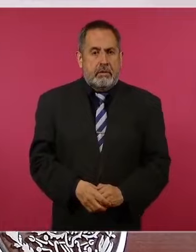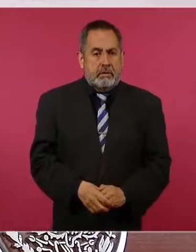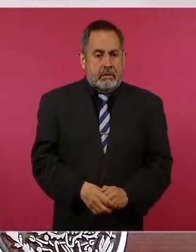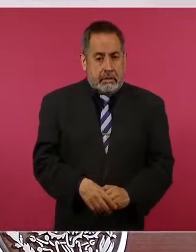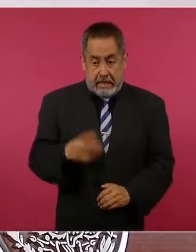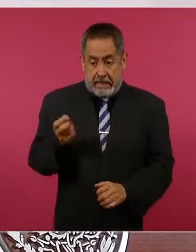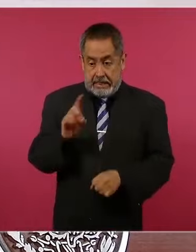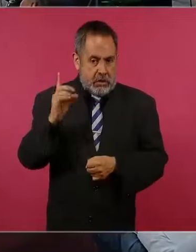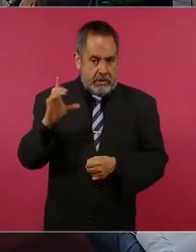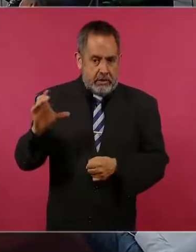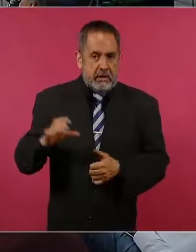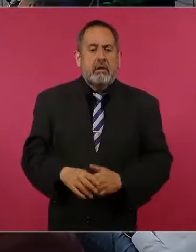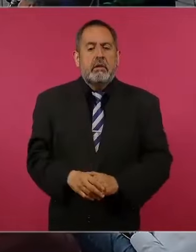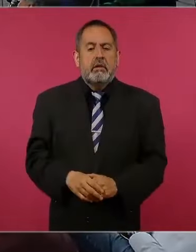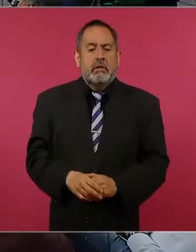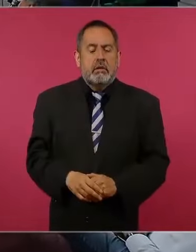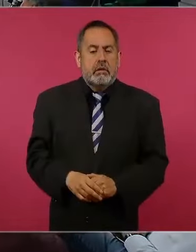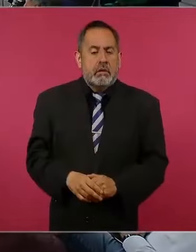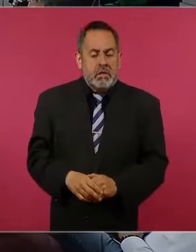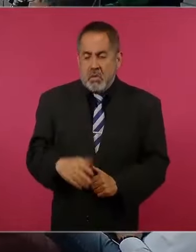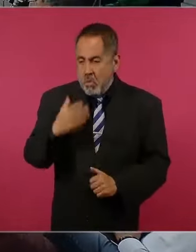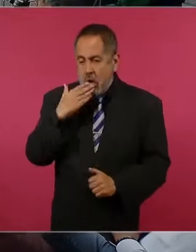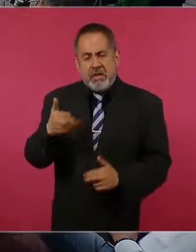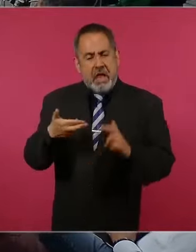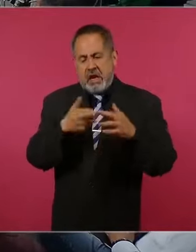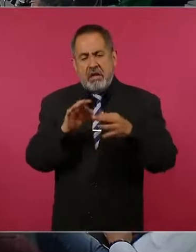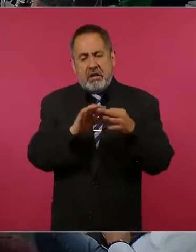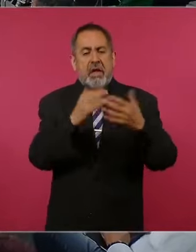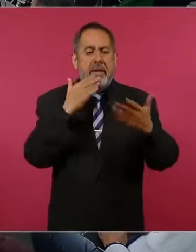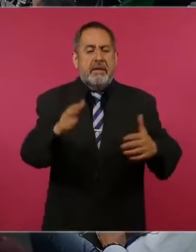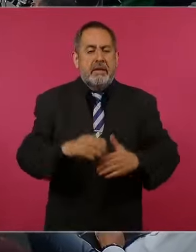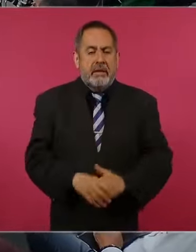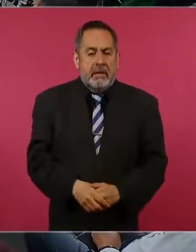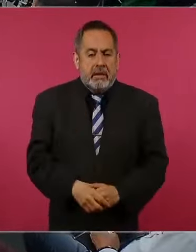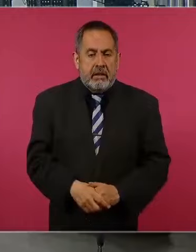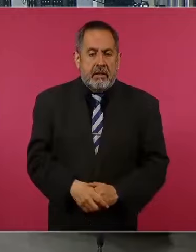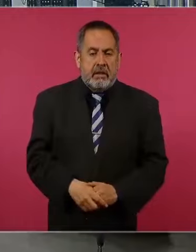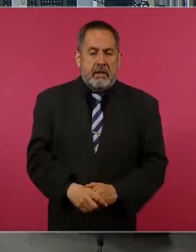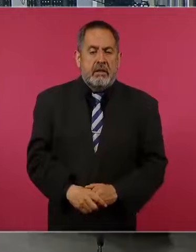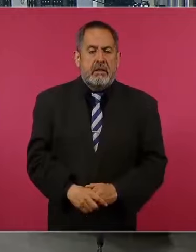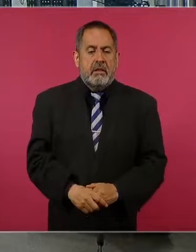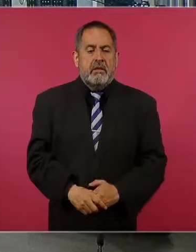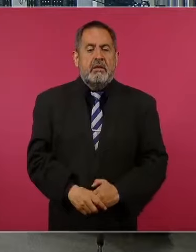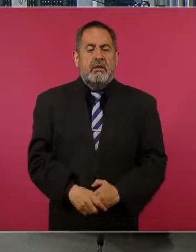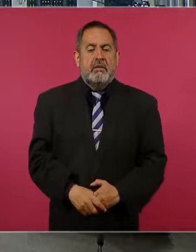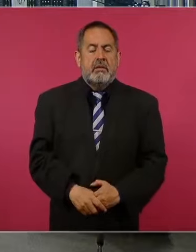es viernes y son muy buenas las relaciones. Bueno.